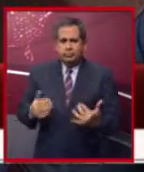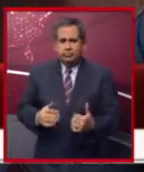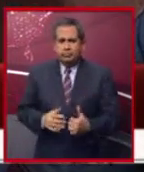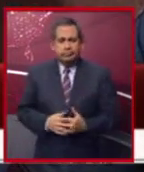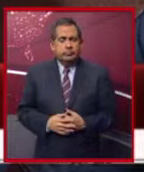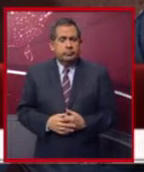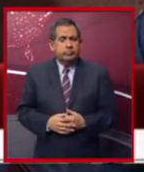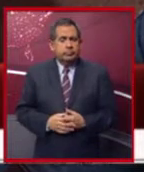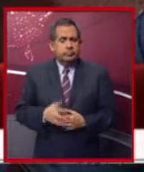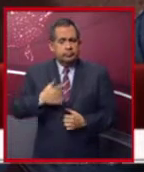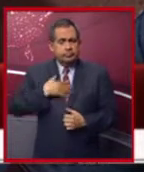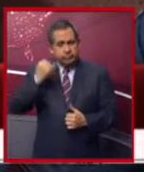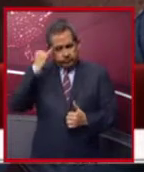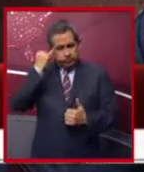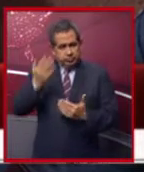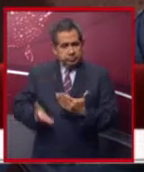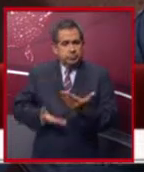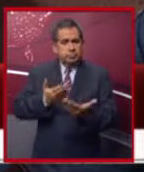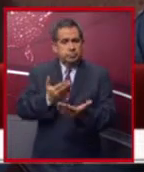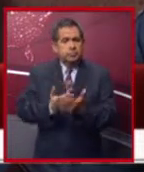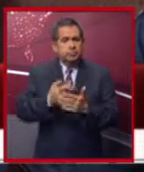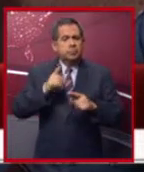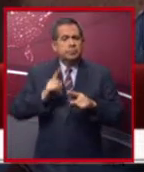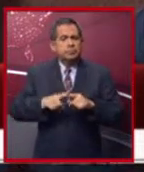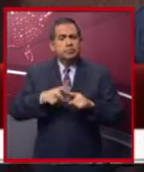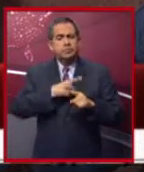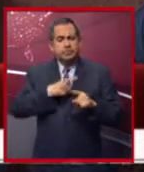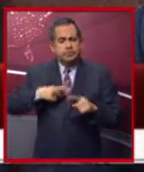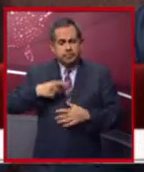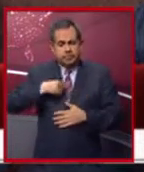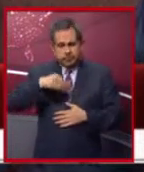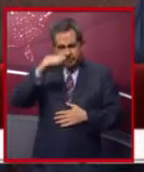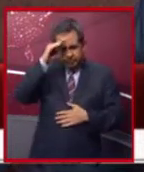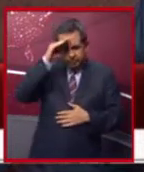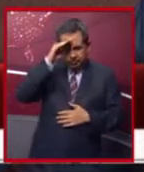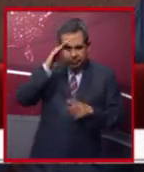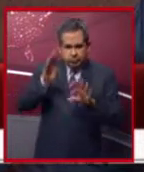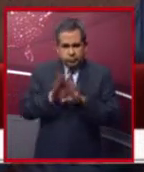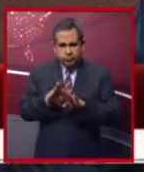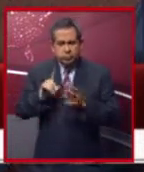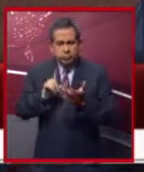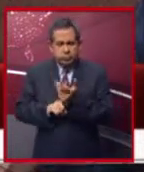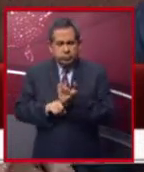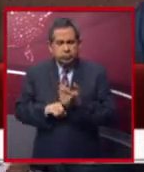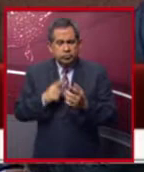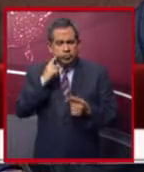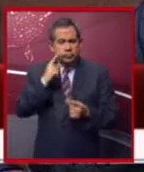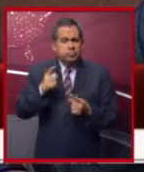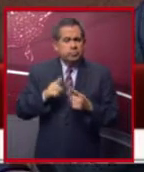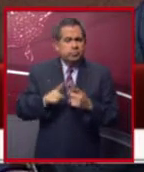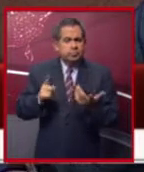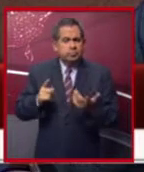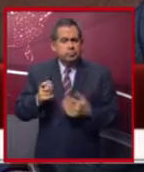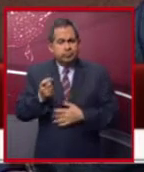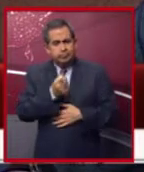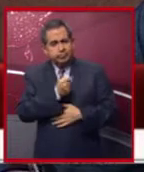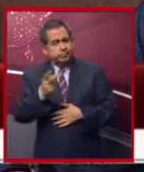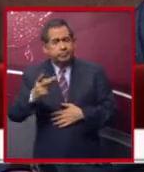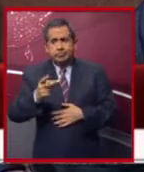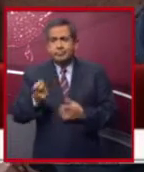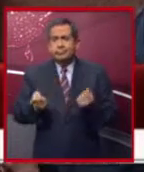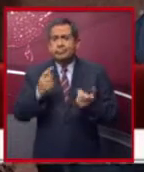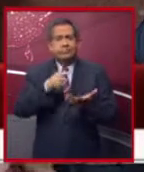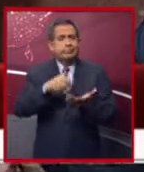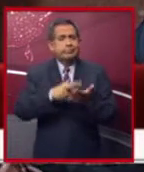Y mi propuesta en ese sentido va que tendríamos que pensar, tomando en cuenta que hay más de 100 declaratorias de patrimonio intangible en el